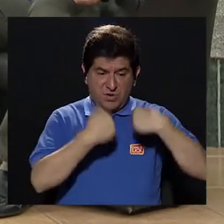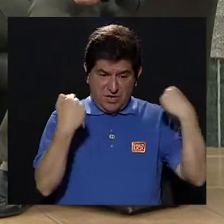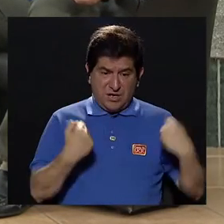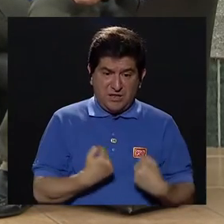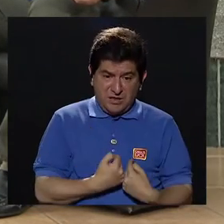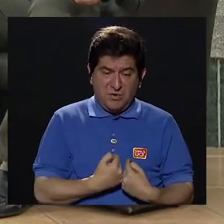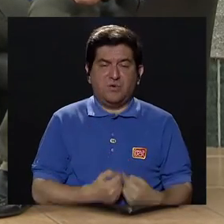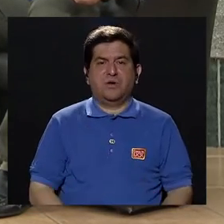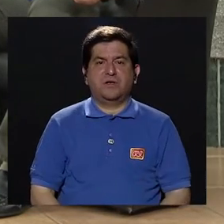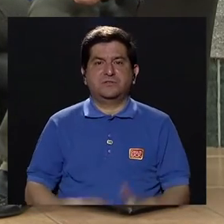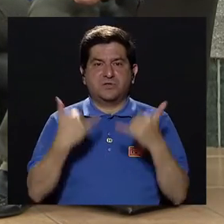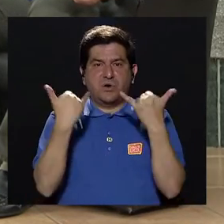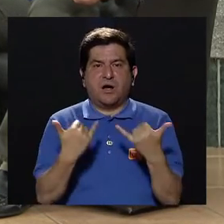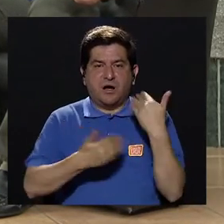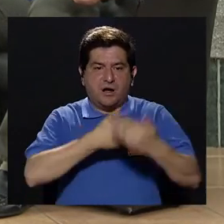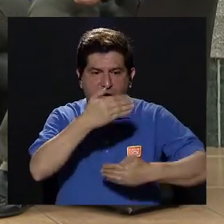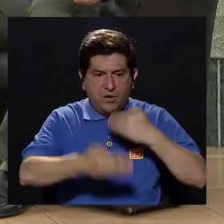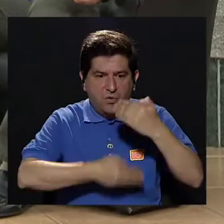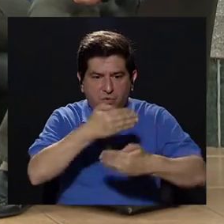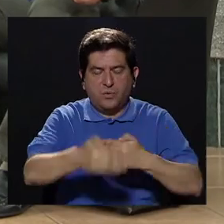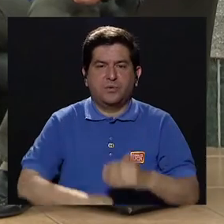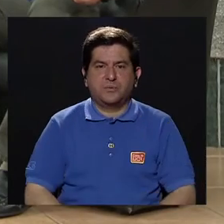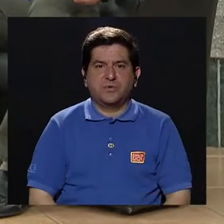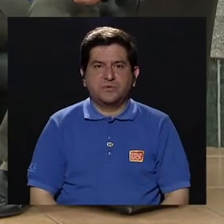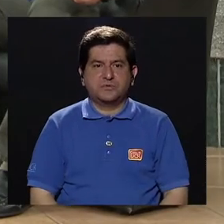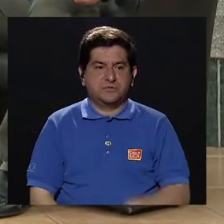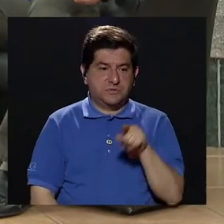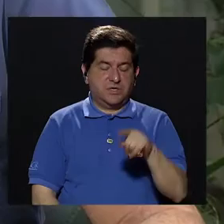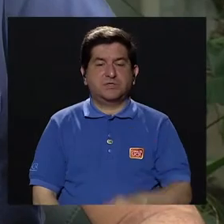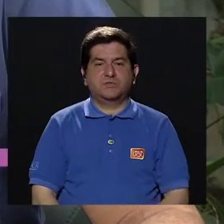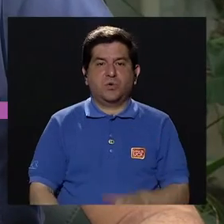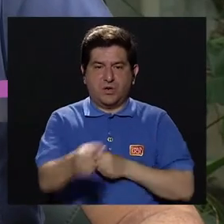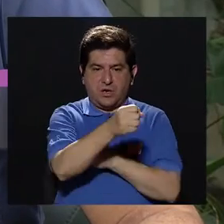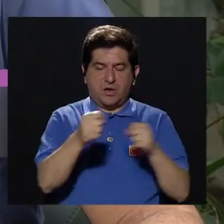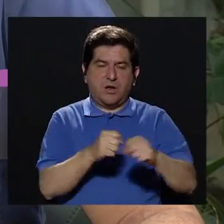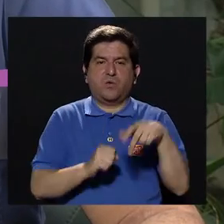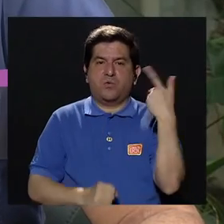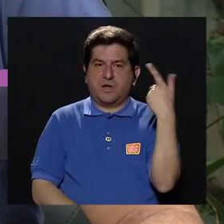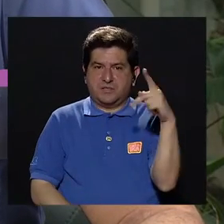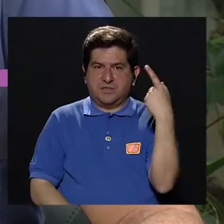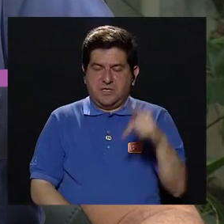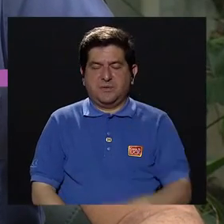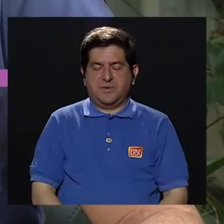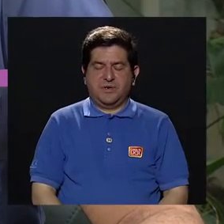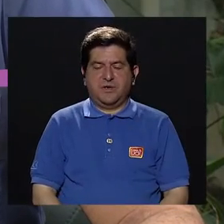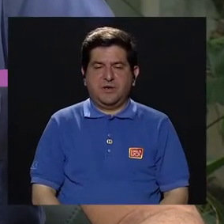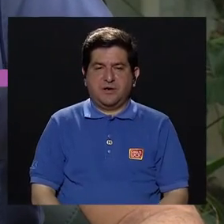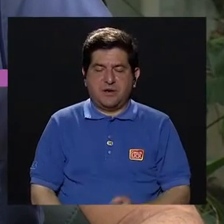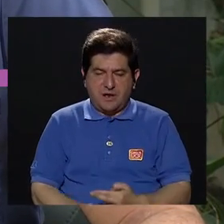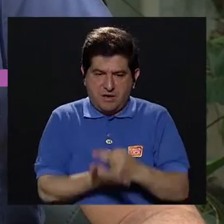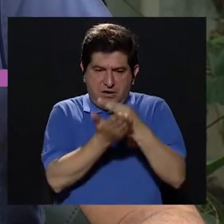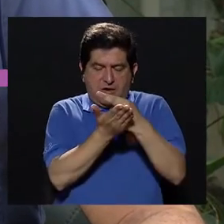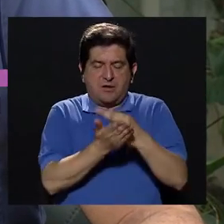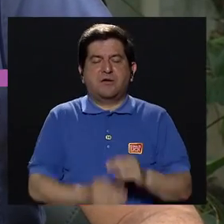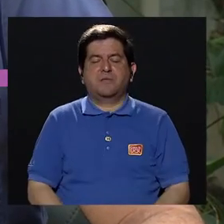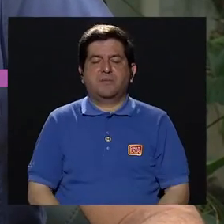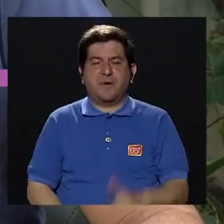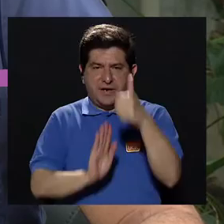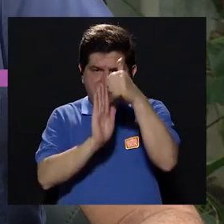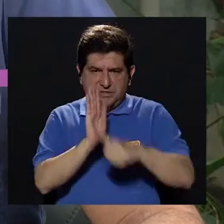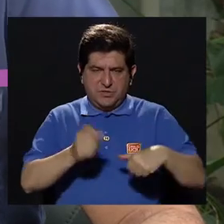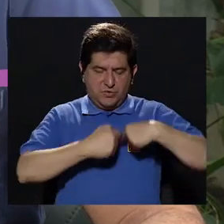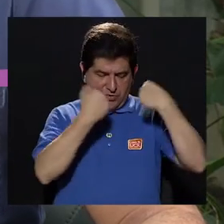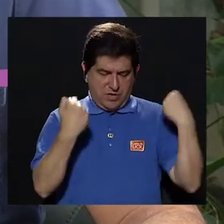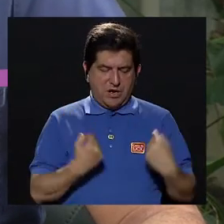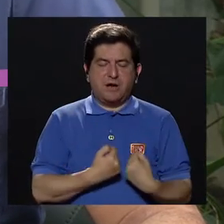dejar su familia atrás, está entrando en una sala de alto riesgo de rehabilitación, de cirugía